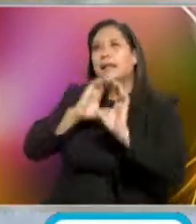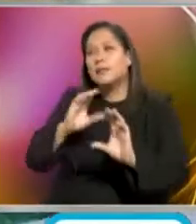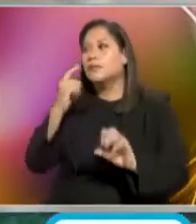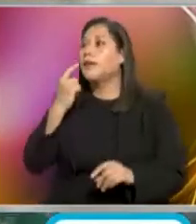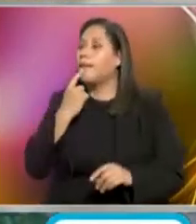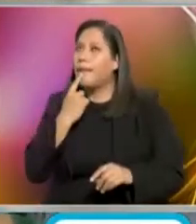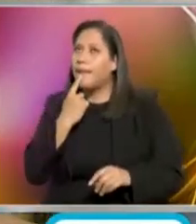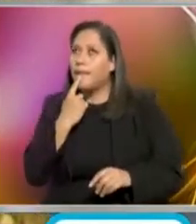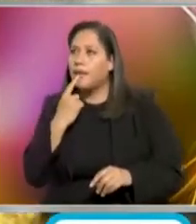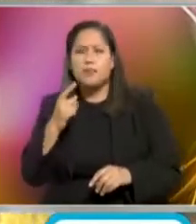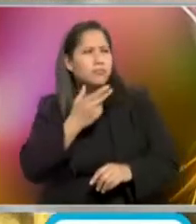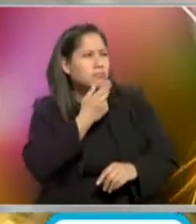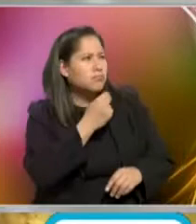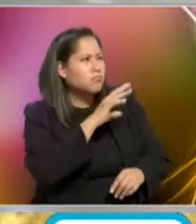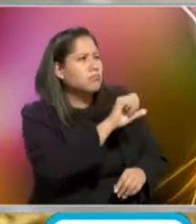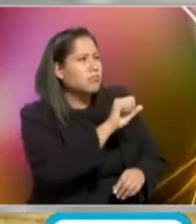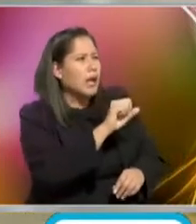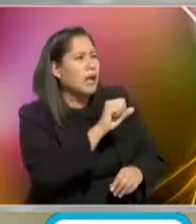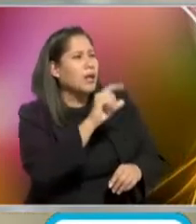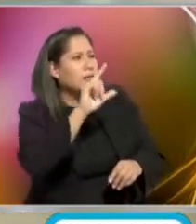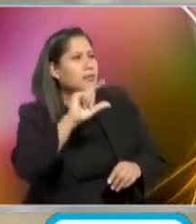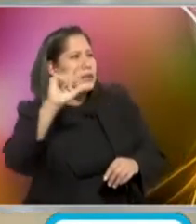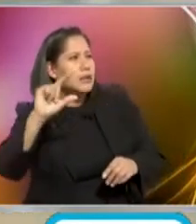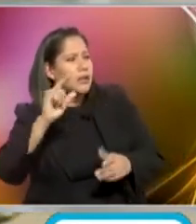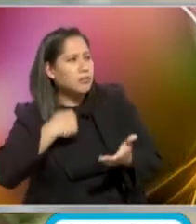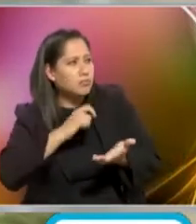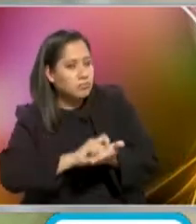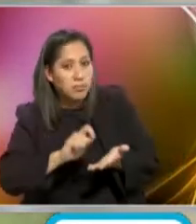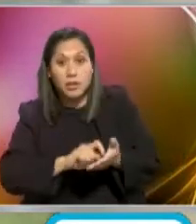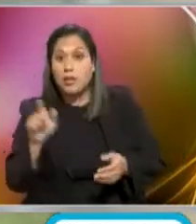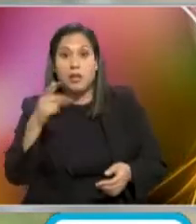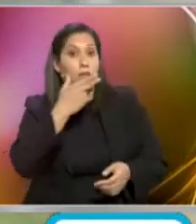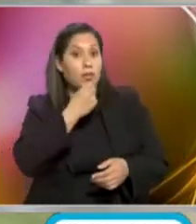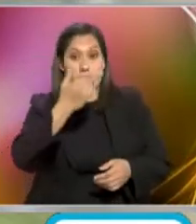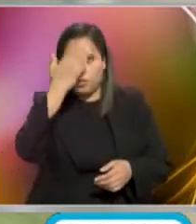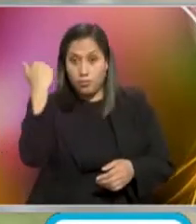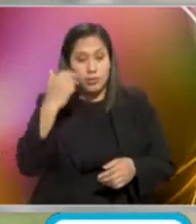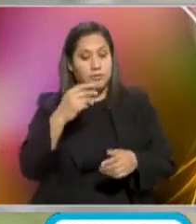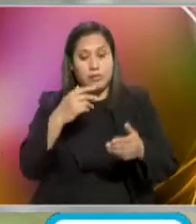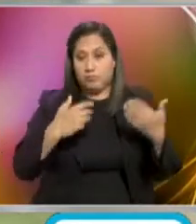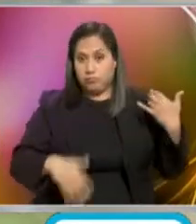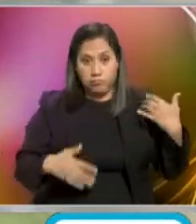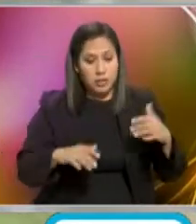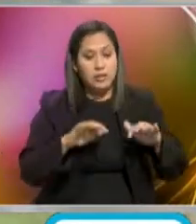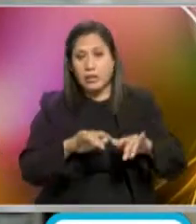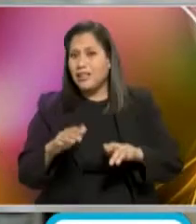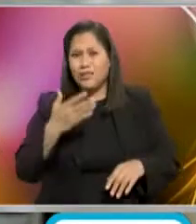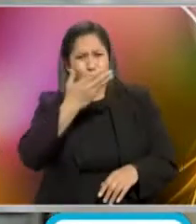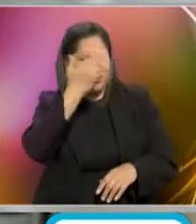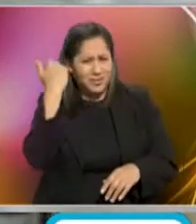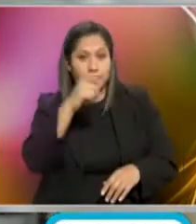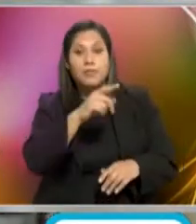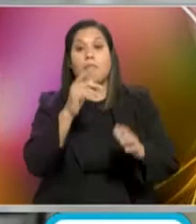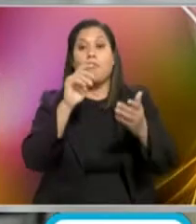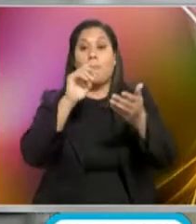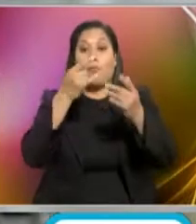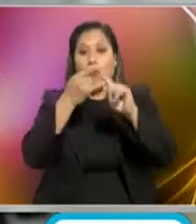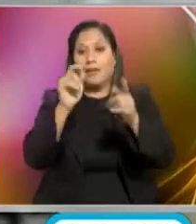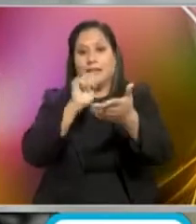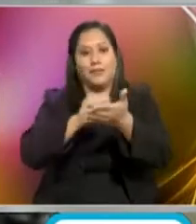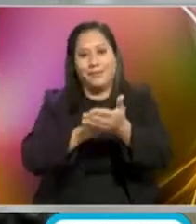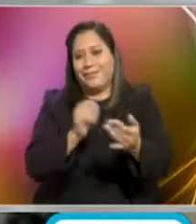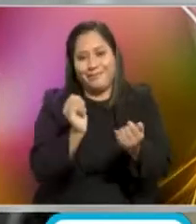canción. Así es, Sí. Liliana. Fíjate qué maravilla. Nunca estudió música, no sabía tocar ni la puerta. Pero iba con